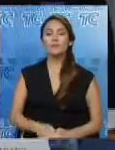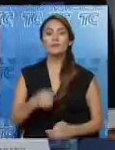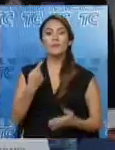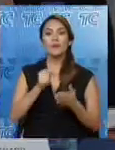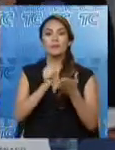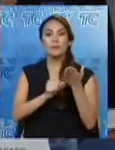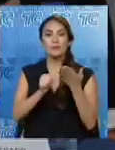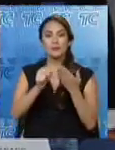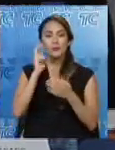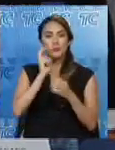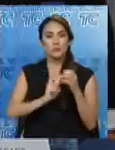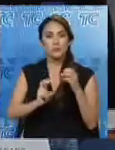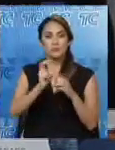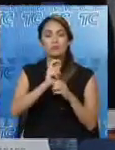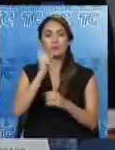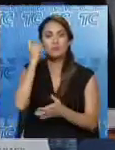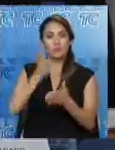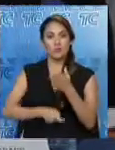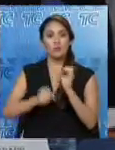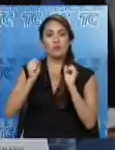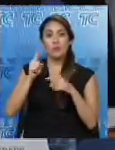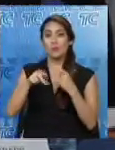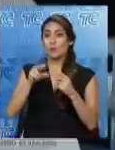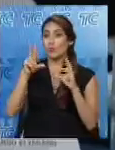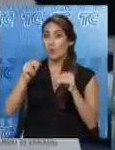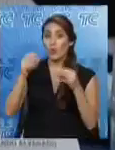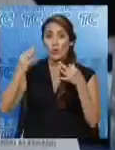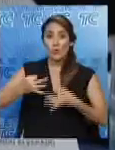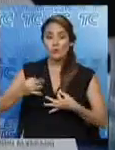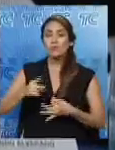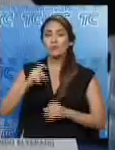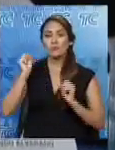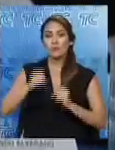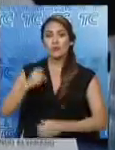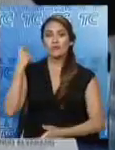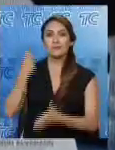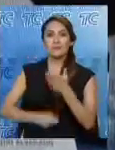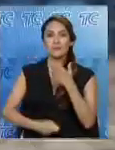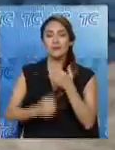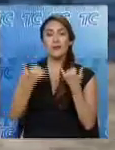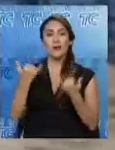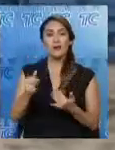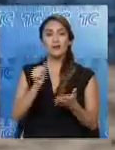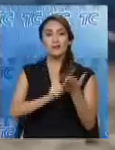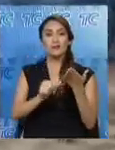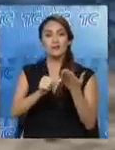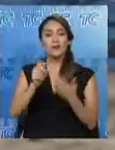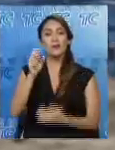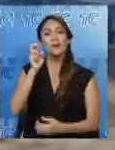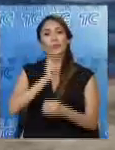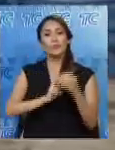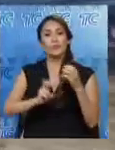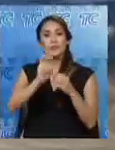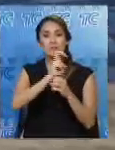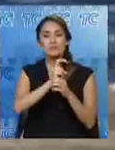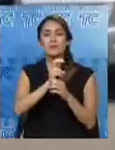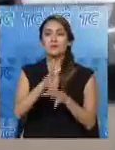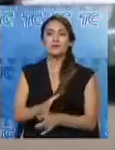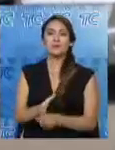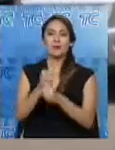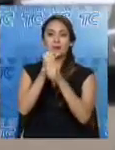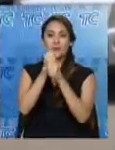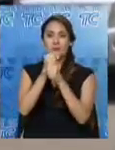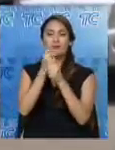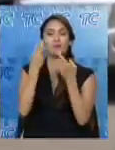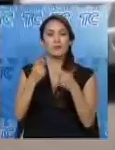Ministerio de Turismo para sancionar casos de incumplimiento. Además, el ministro de Turismo se refirió a las medidas de seguridad que se han